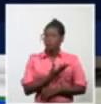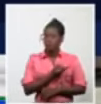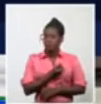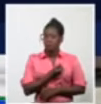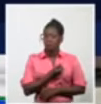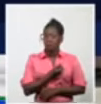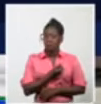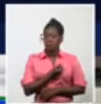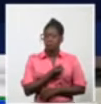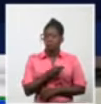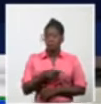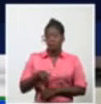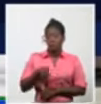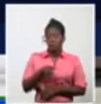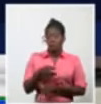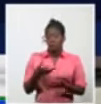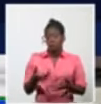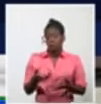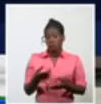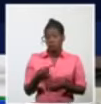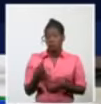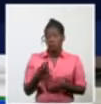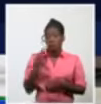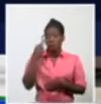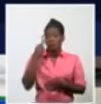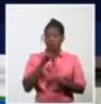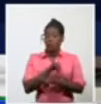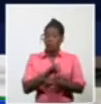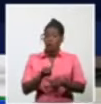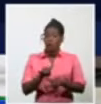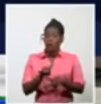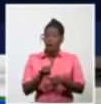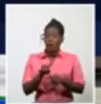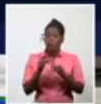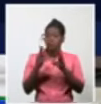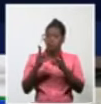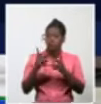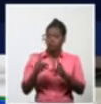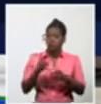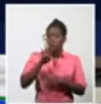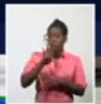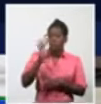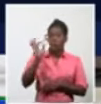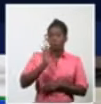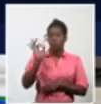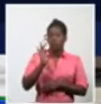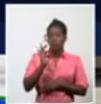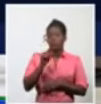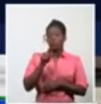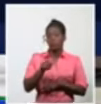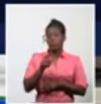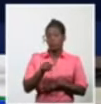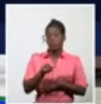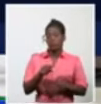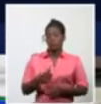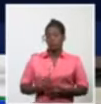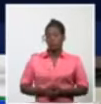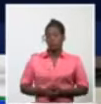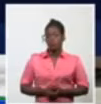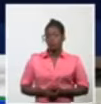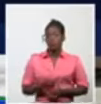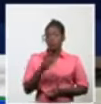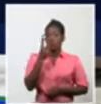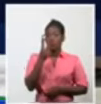lo cual da una letalidad del 4%. Los 2 evacuados que